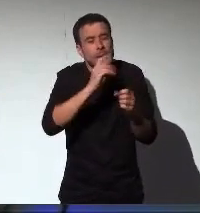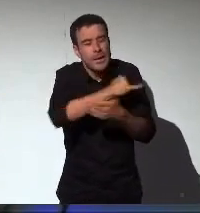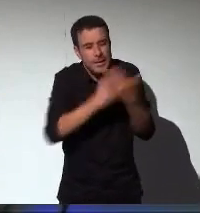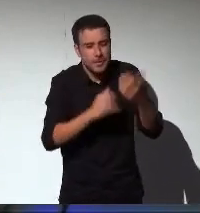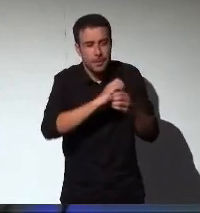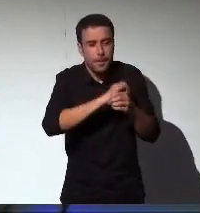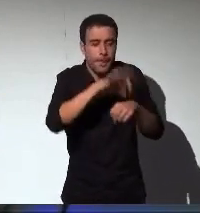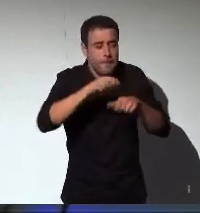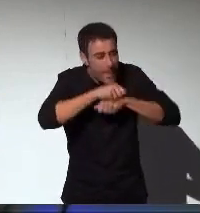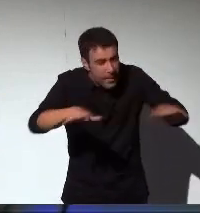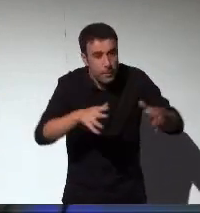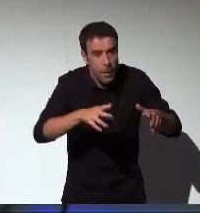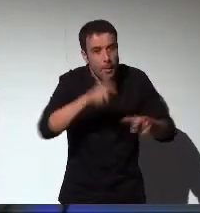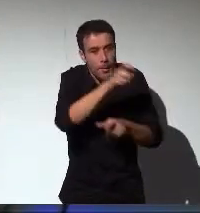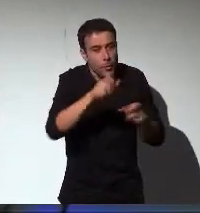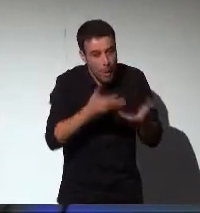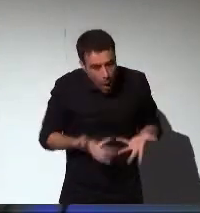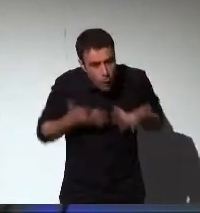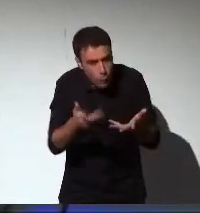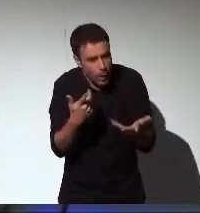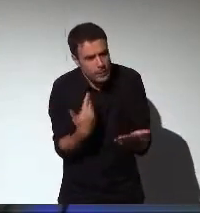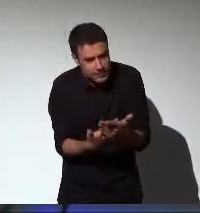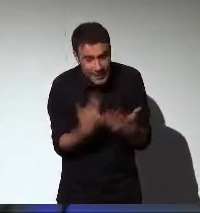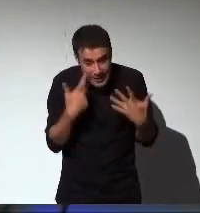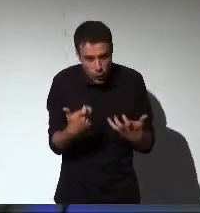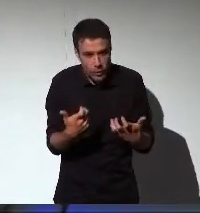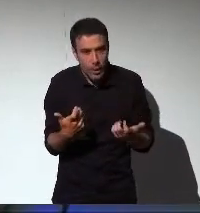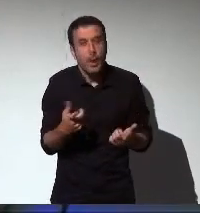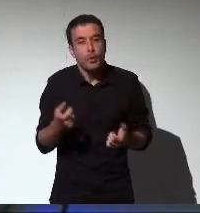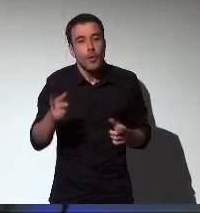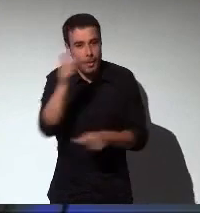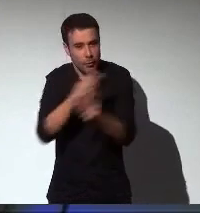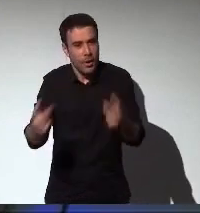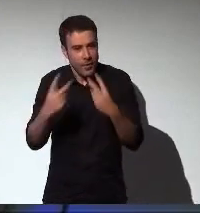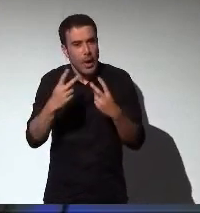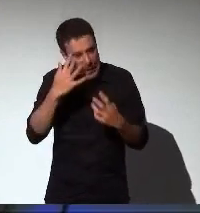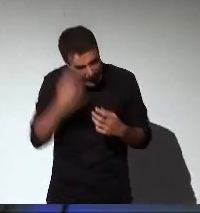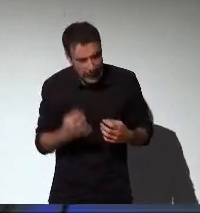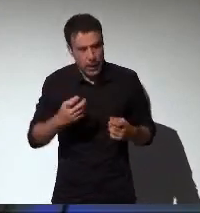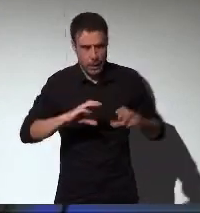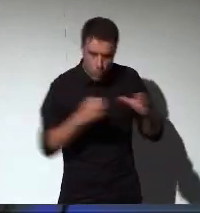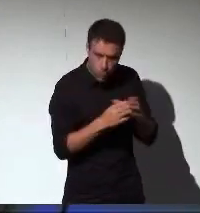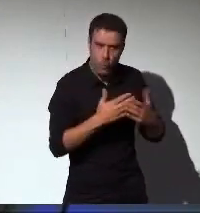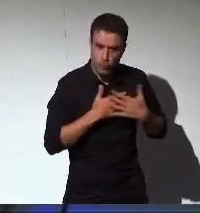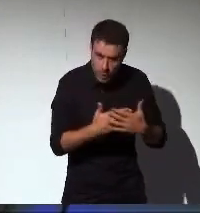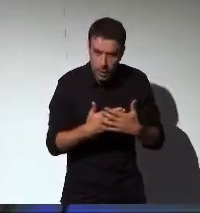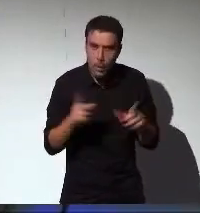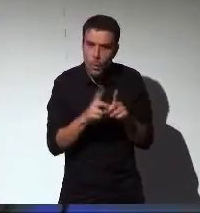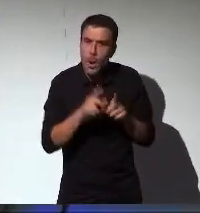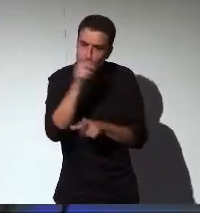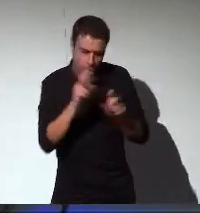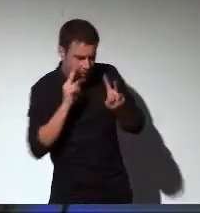pandemia y en ese sentido pues jugamos con esa credibilidad, ¿no? Creo que los colectivos voluntariados tienen esa